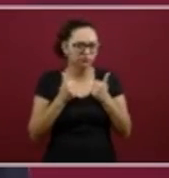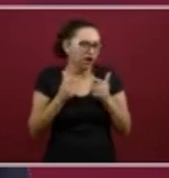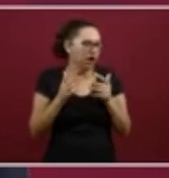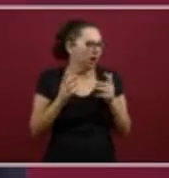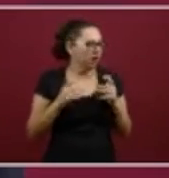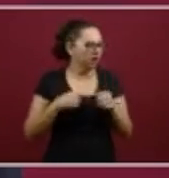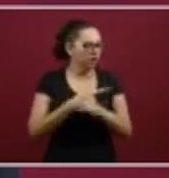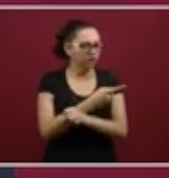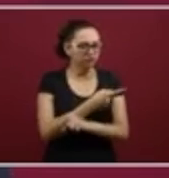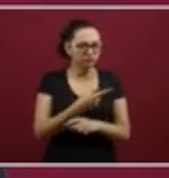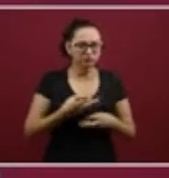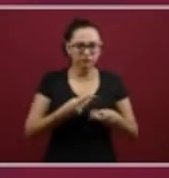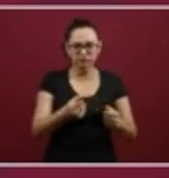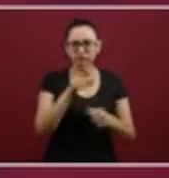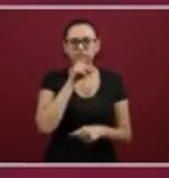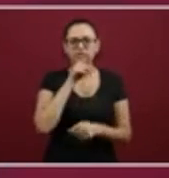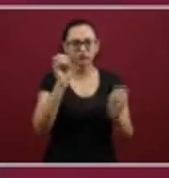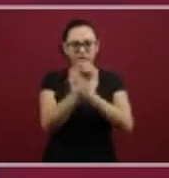todo esto